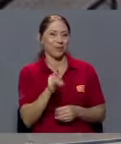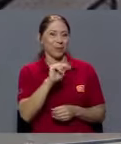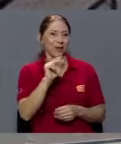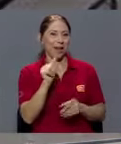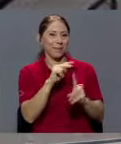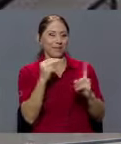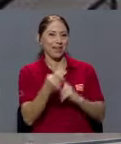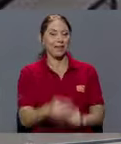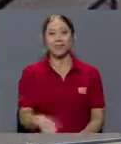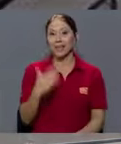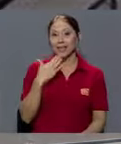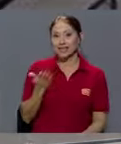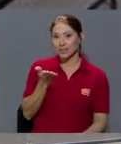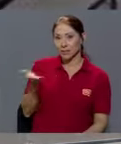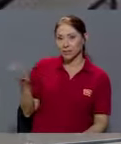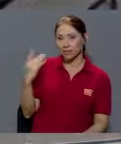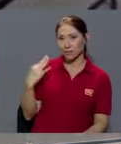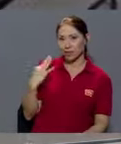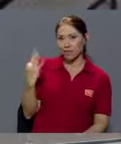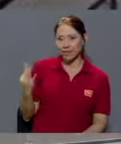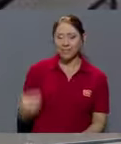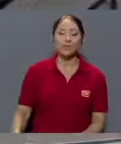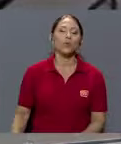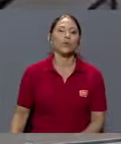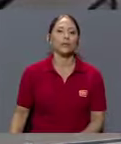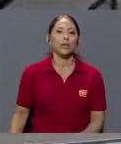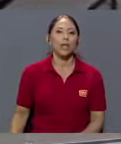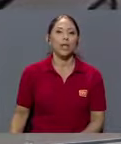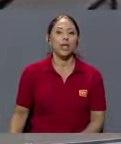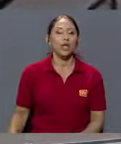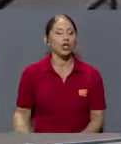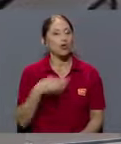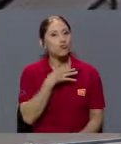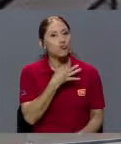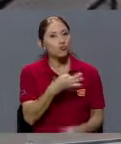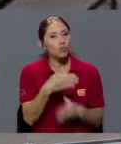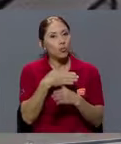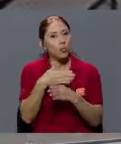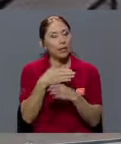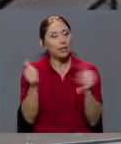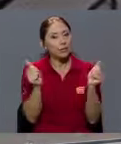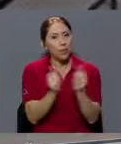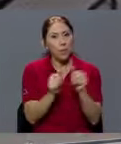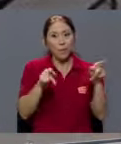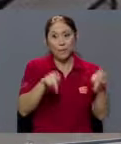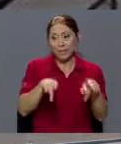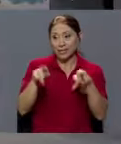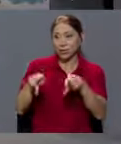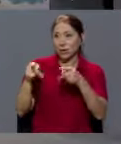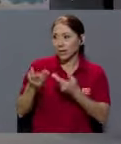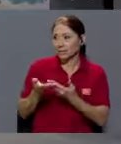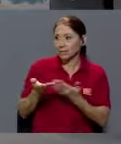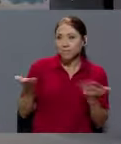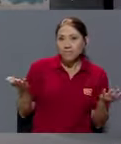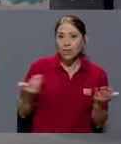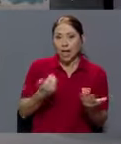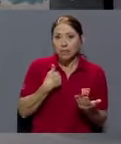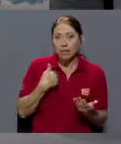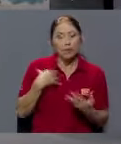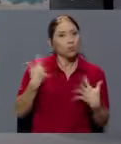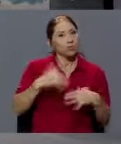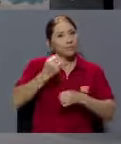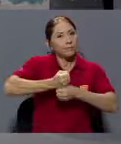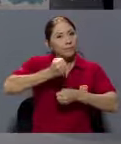estar una vez más en Una Mirada. Muchas gracias a ustedes por la invitación y un gusto de compartir este espacio con personas que